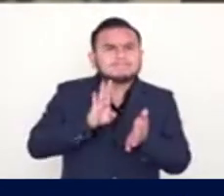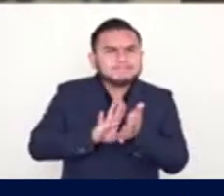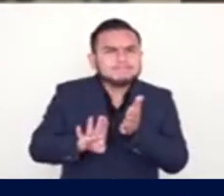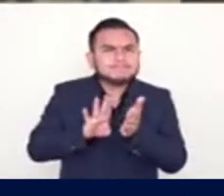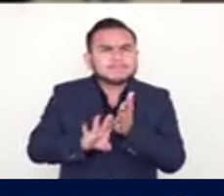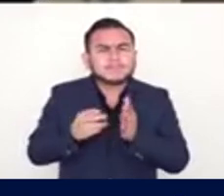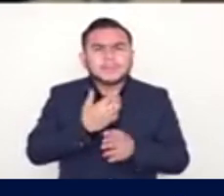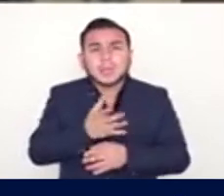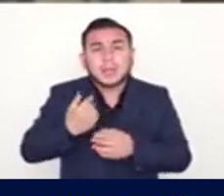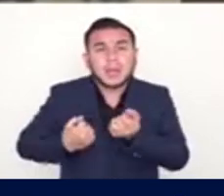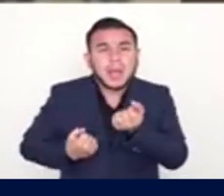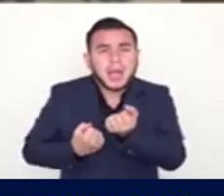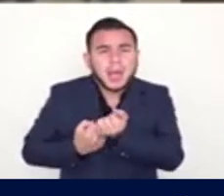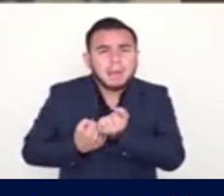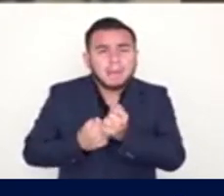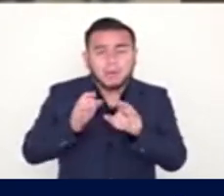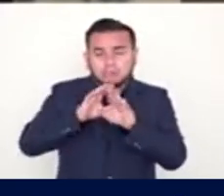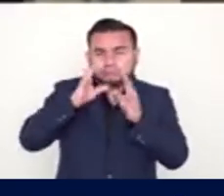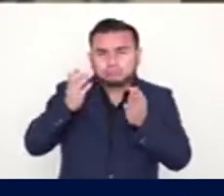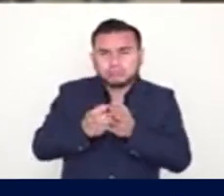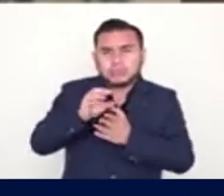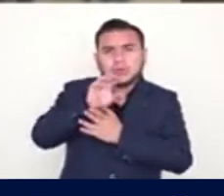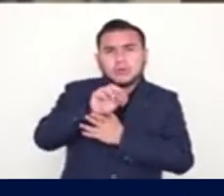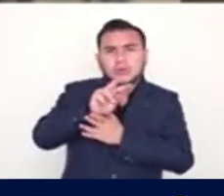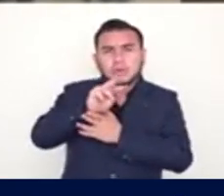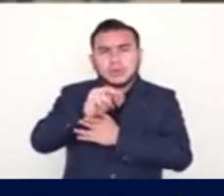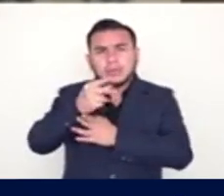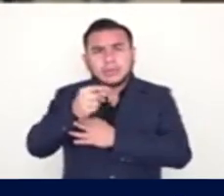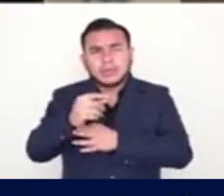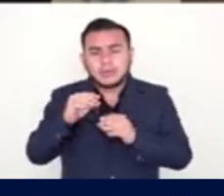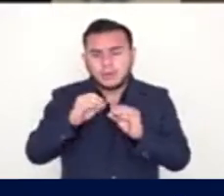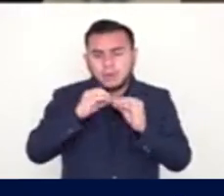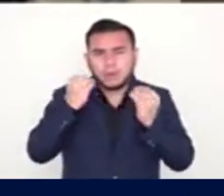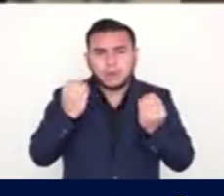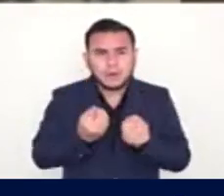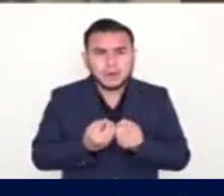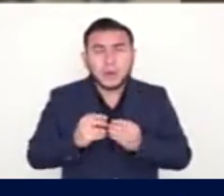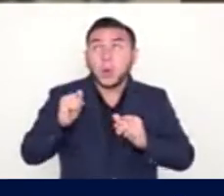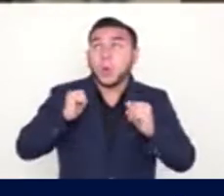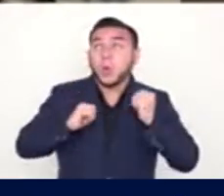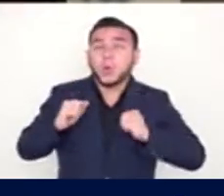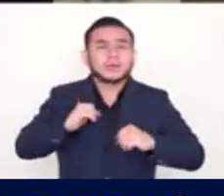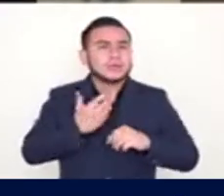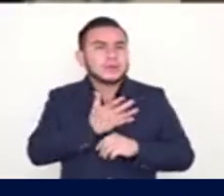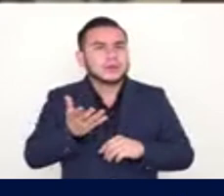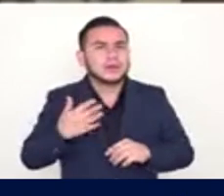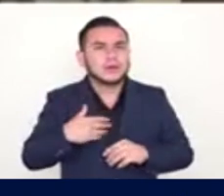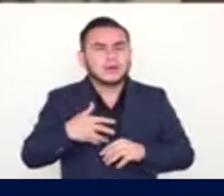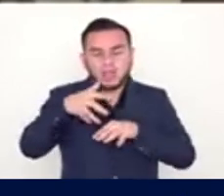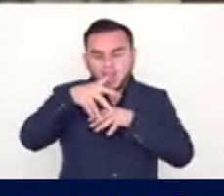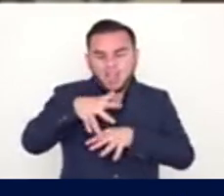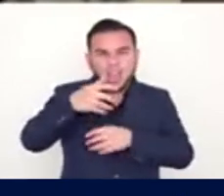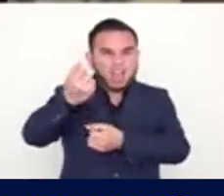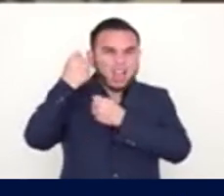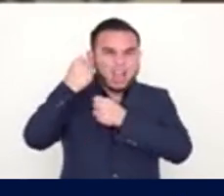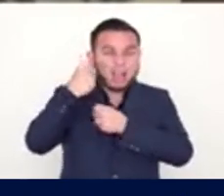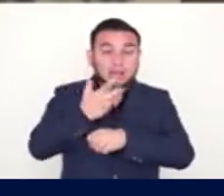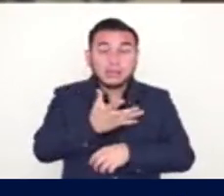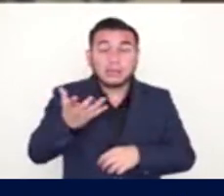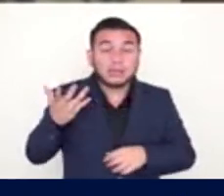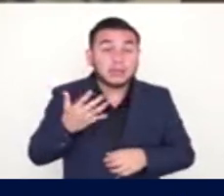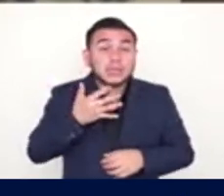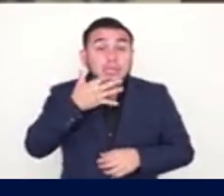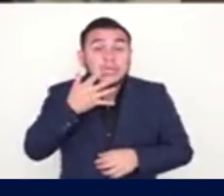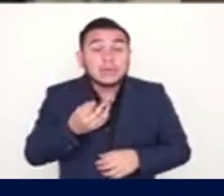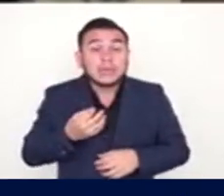financistas, de apoyos internacionales, de ONGs, de organizaciones de fachada, de sindicatos, de militancia, de